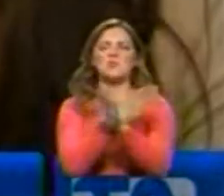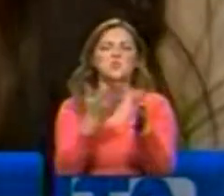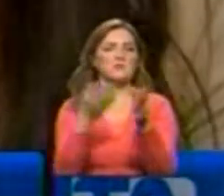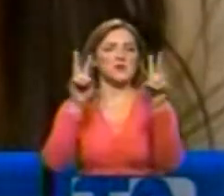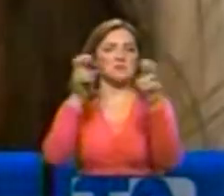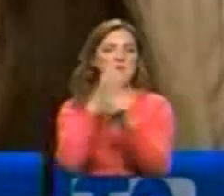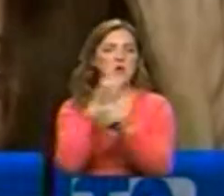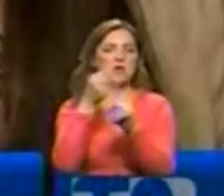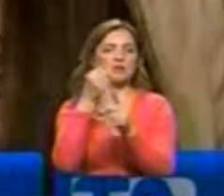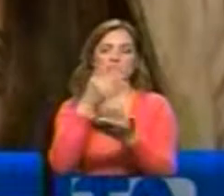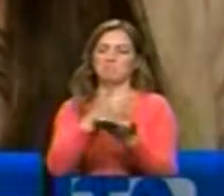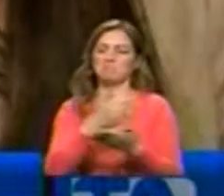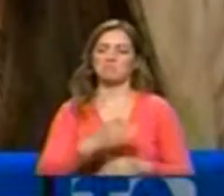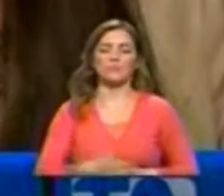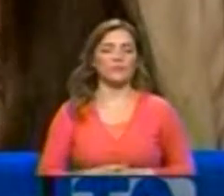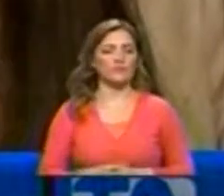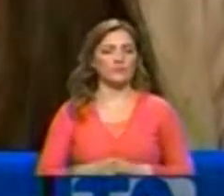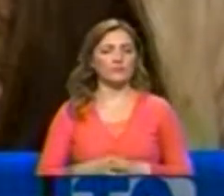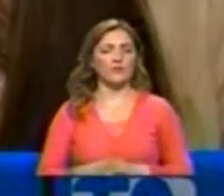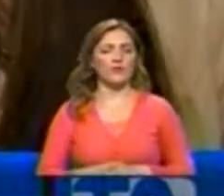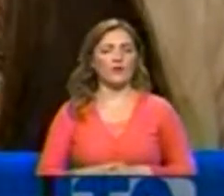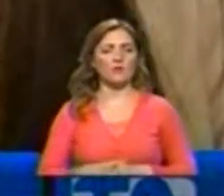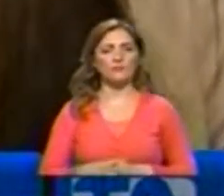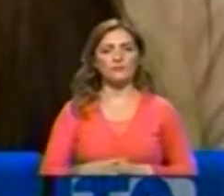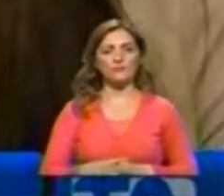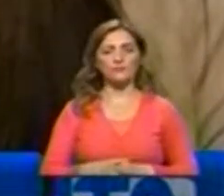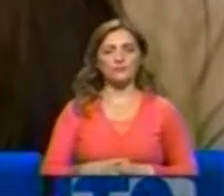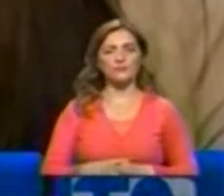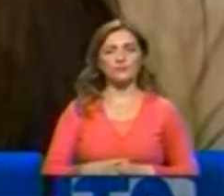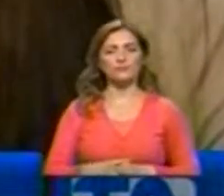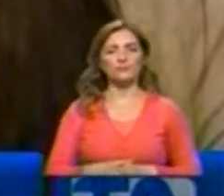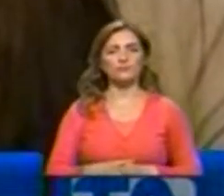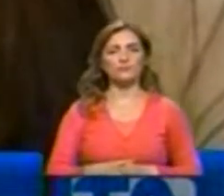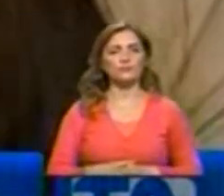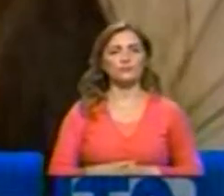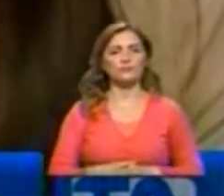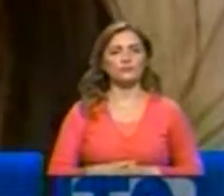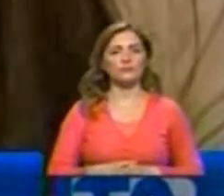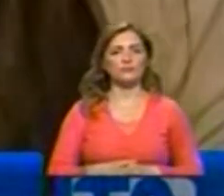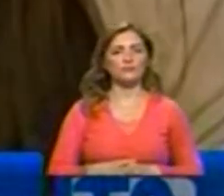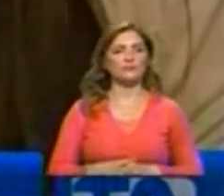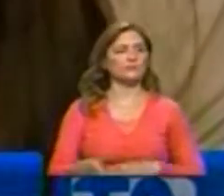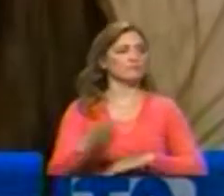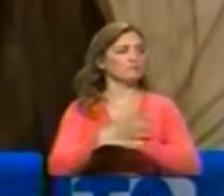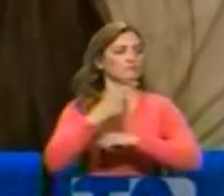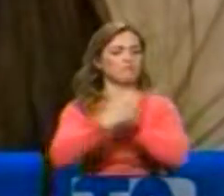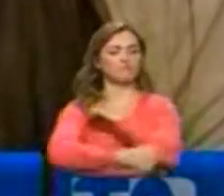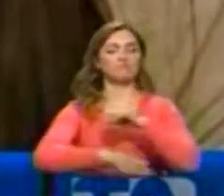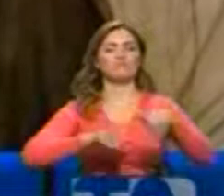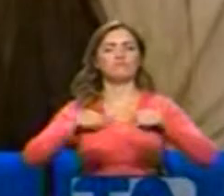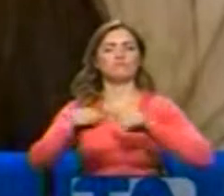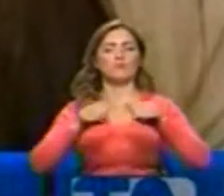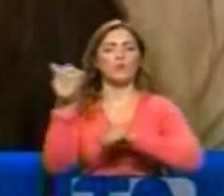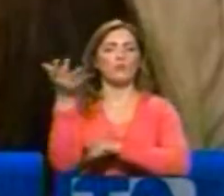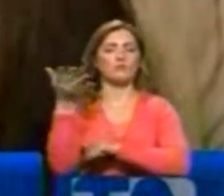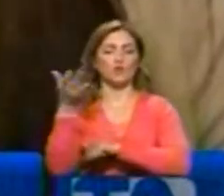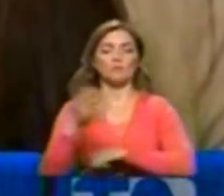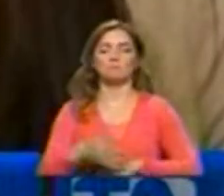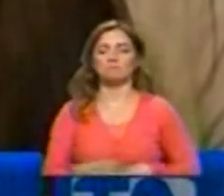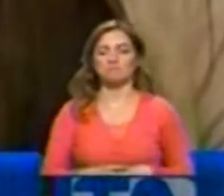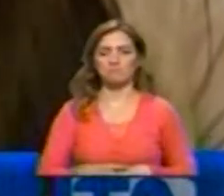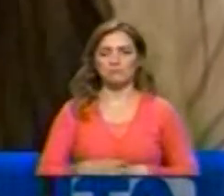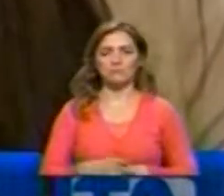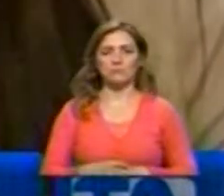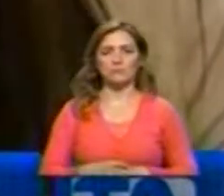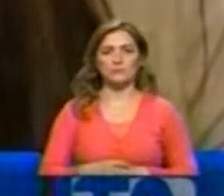de violencia. Nosotros ya hemos generado la acción de un sumario administrativo para la docente, para lo cual